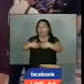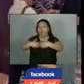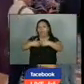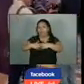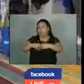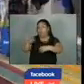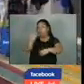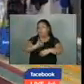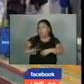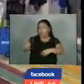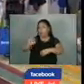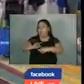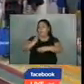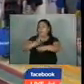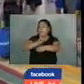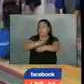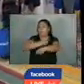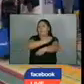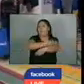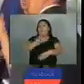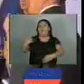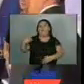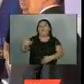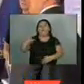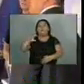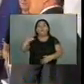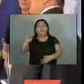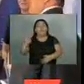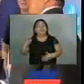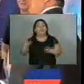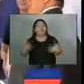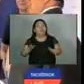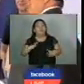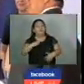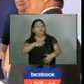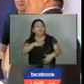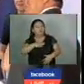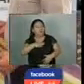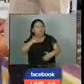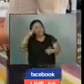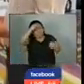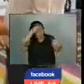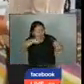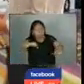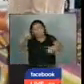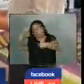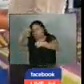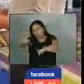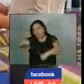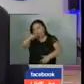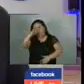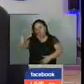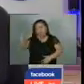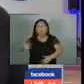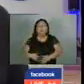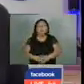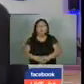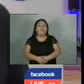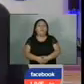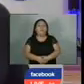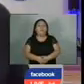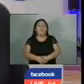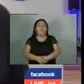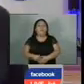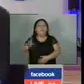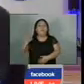ha sido exponencial a lo largo de estos 50 años de existencia, lo que les ha permitido hacer alianzas con socios internacionales.